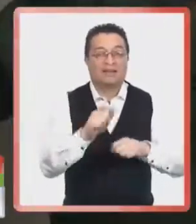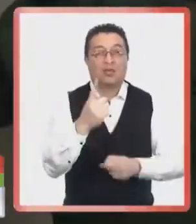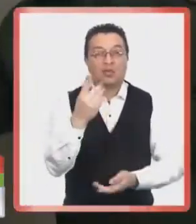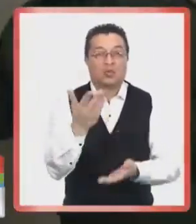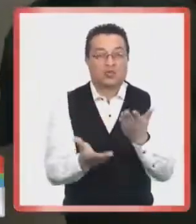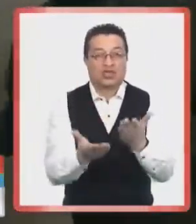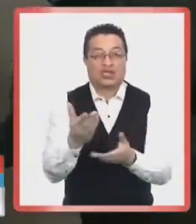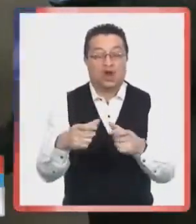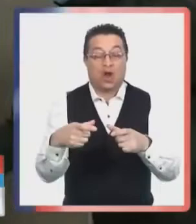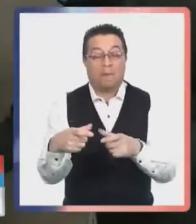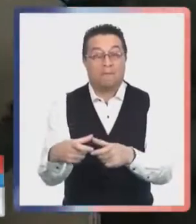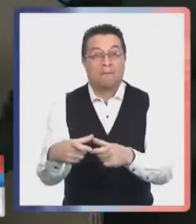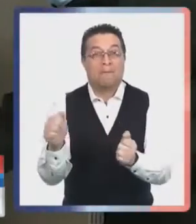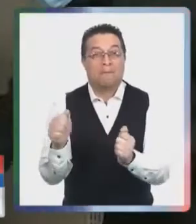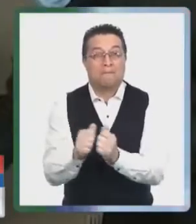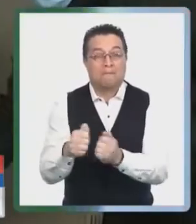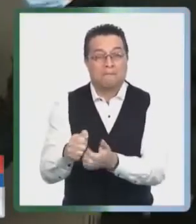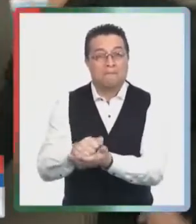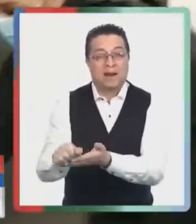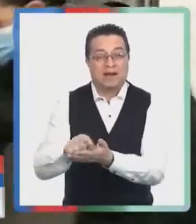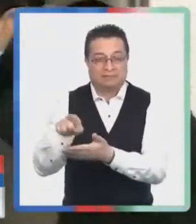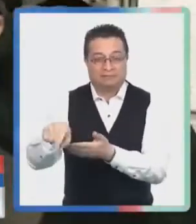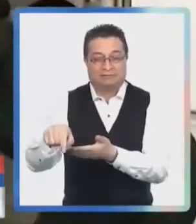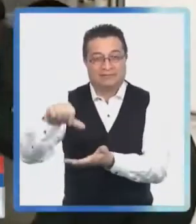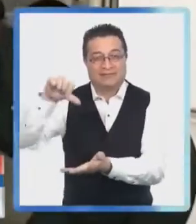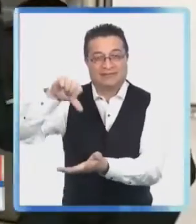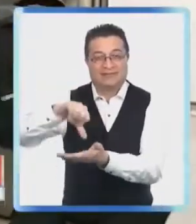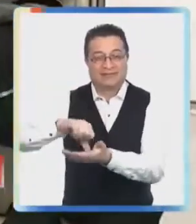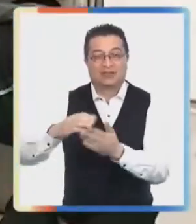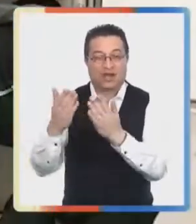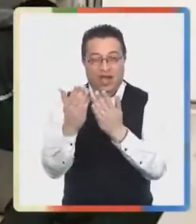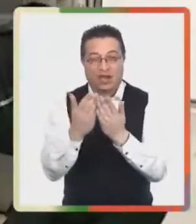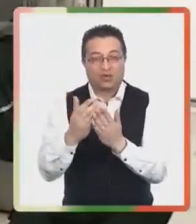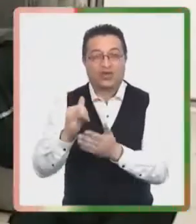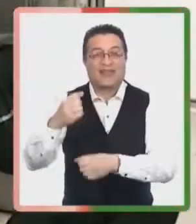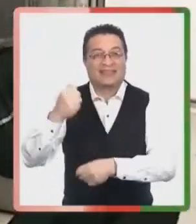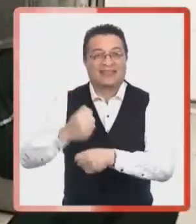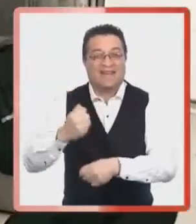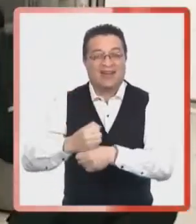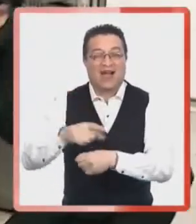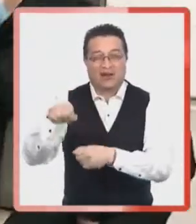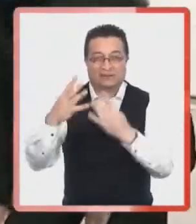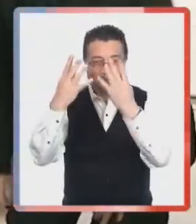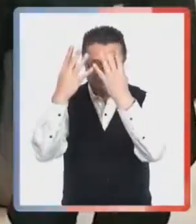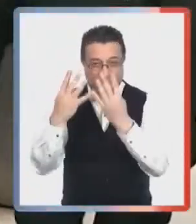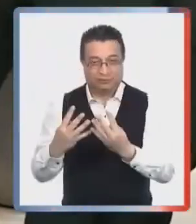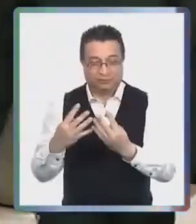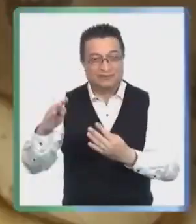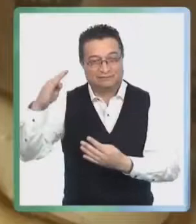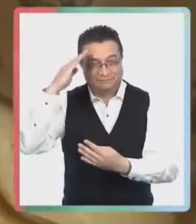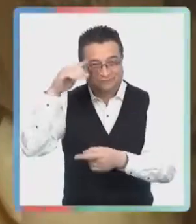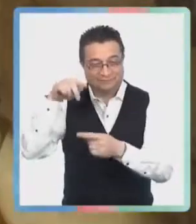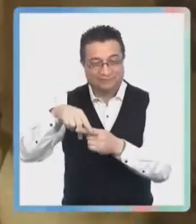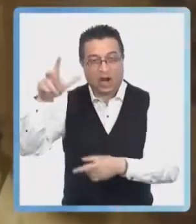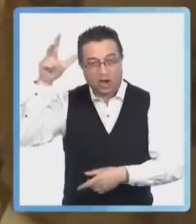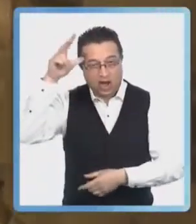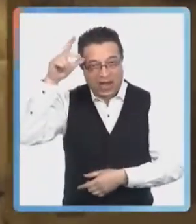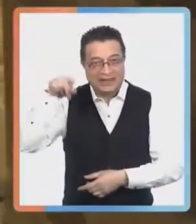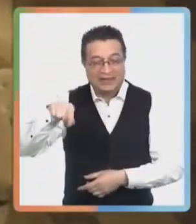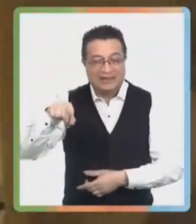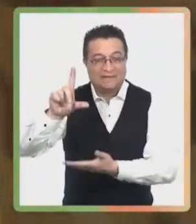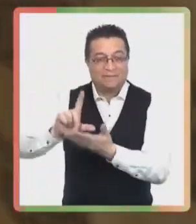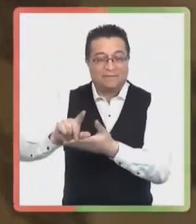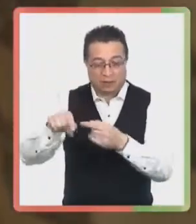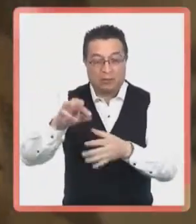aproximadamente se venderá el kilo de hallyu en la panadería que implementará el Centro de Estudios y Trabajo del Centro de Reclusión Penitenciario